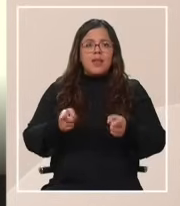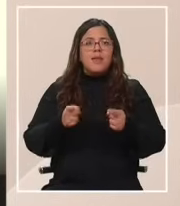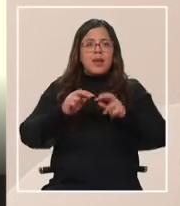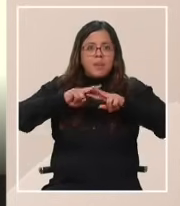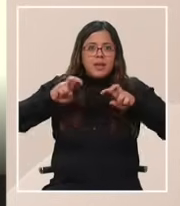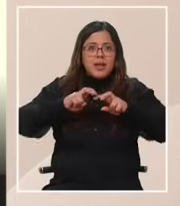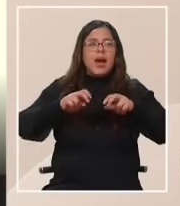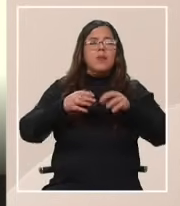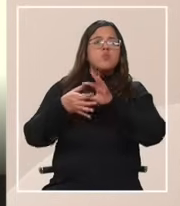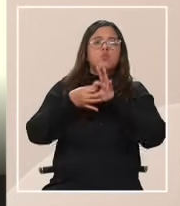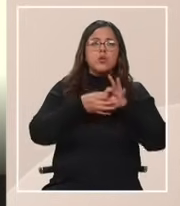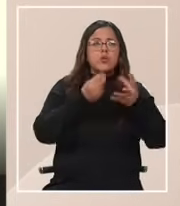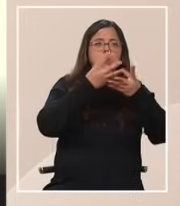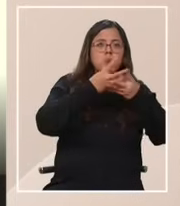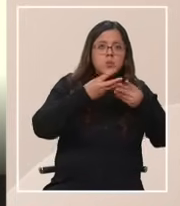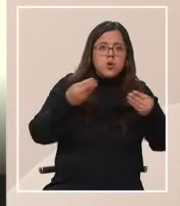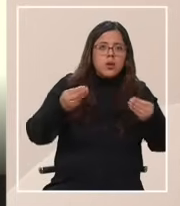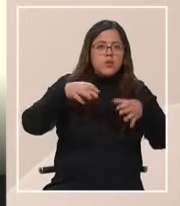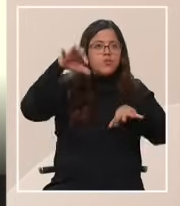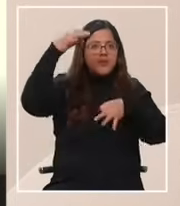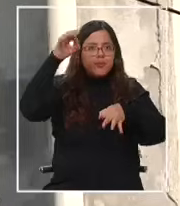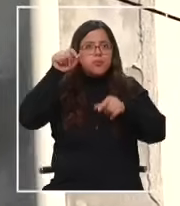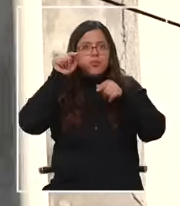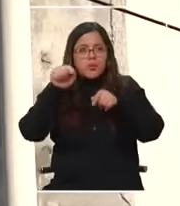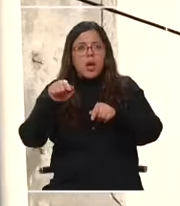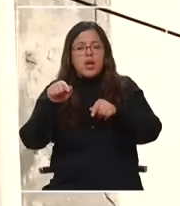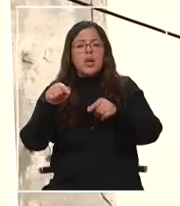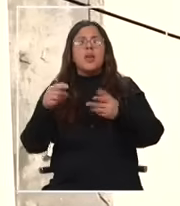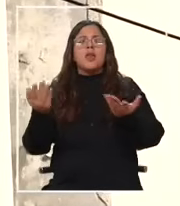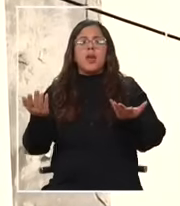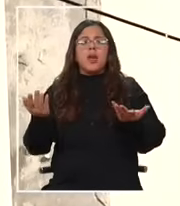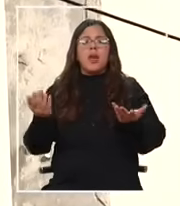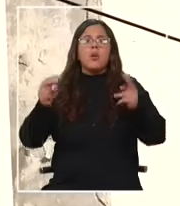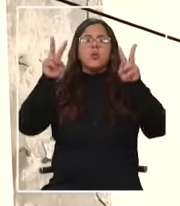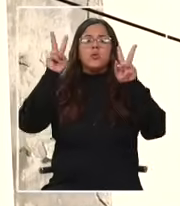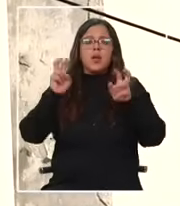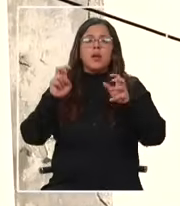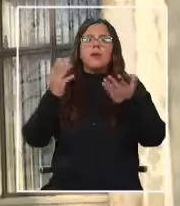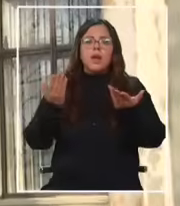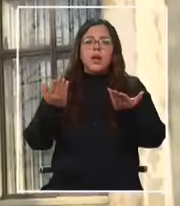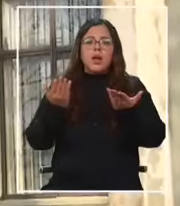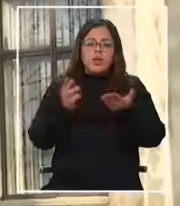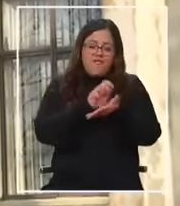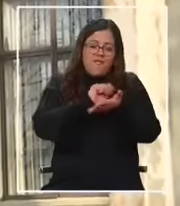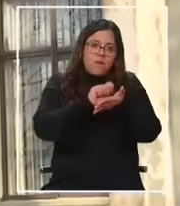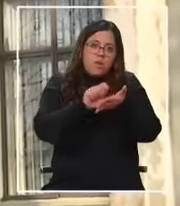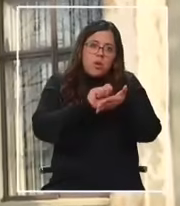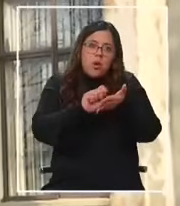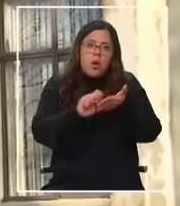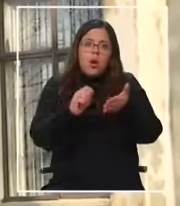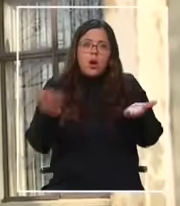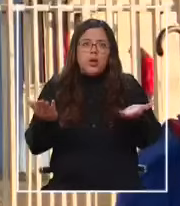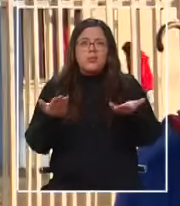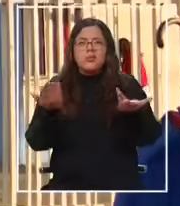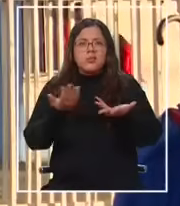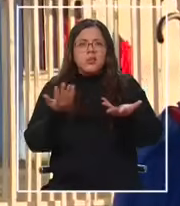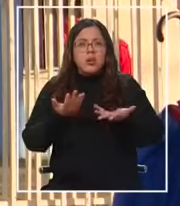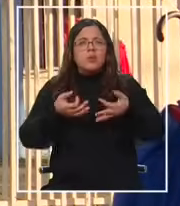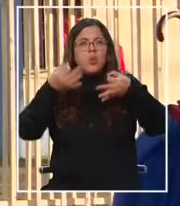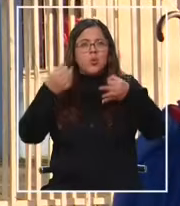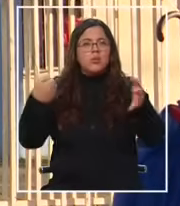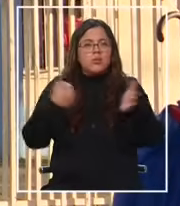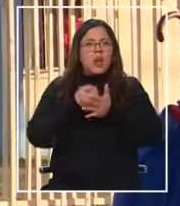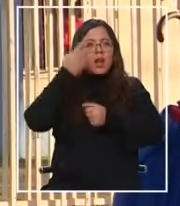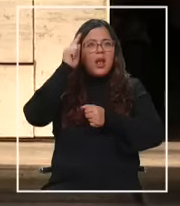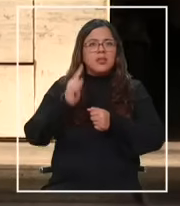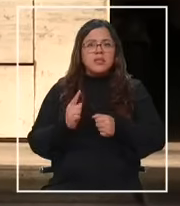desaparecida la parte sustancial de la ficha, hubo un interés, una intención de encubrir cómo se llegó a ese